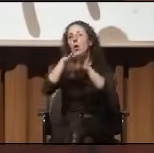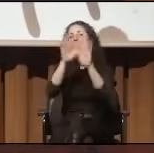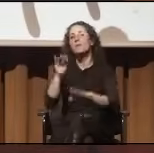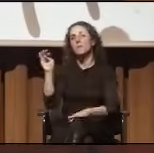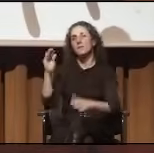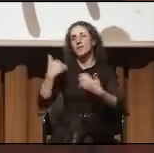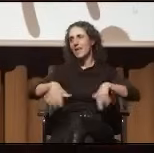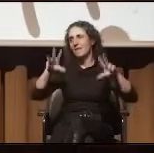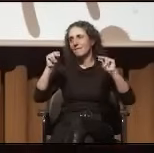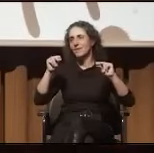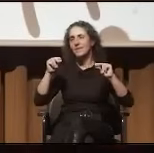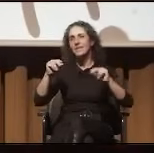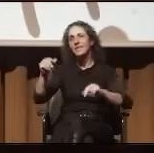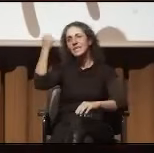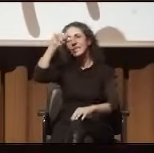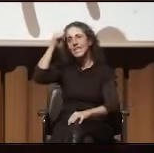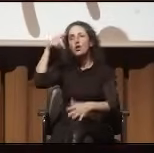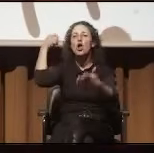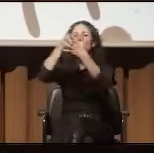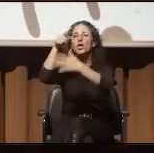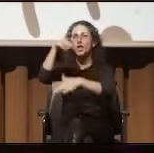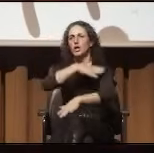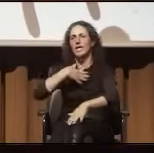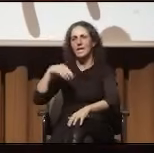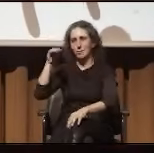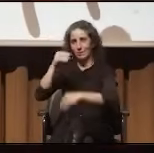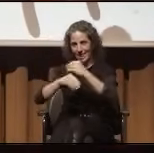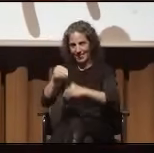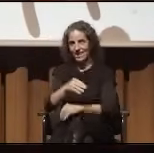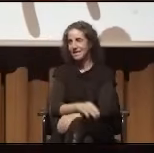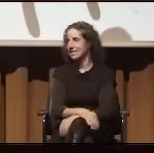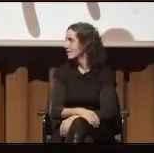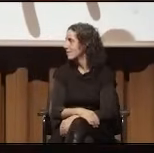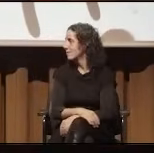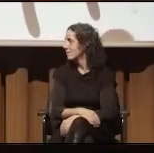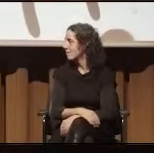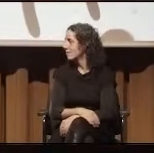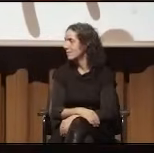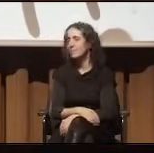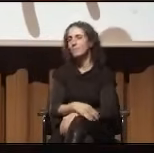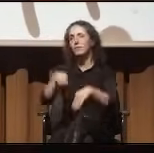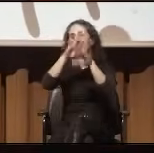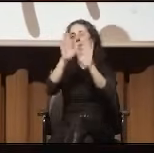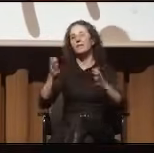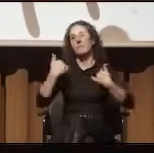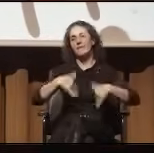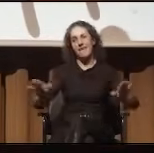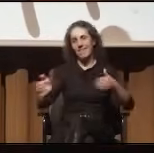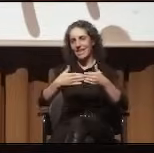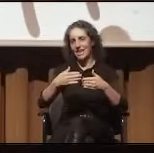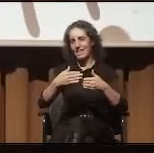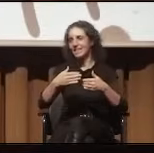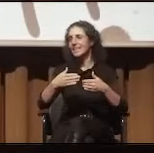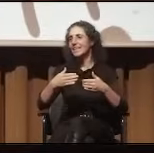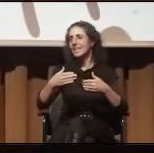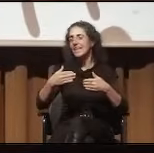acabamos. El señor del fondo quería, ya está, la última y se cierra, vamos a cenar, que no controlamos